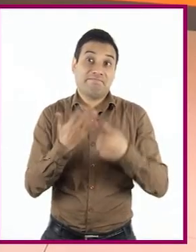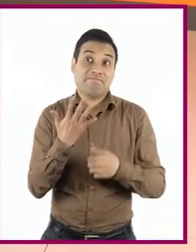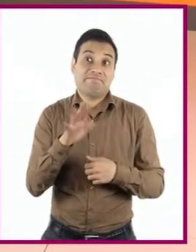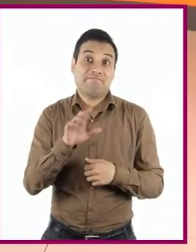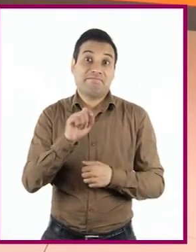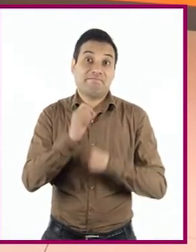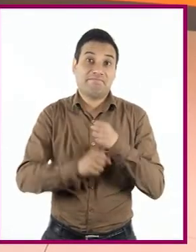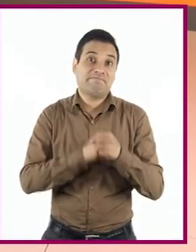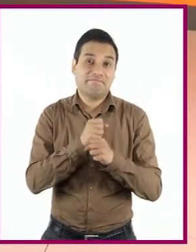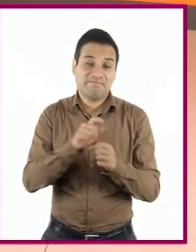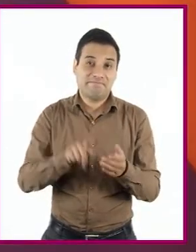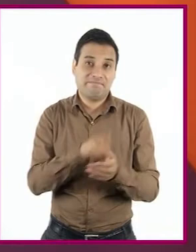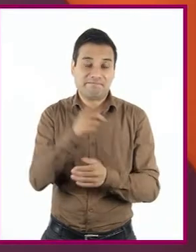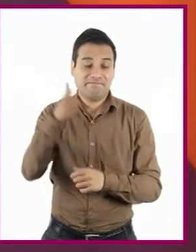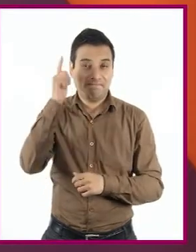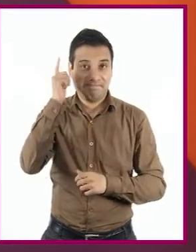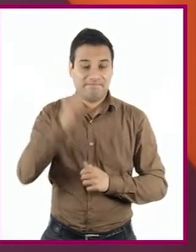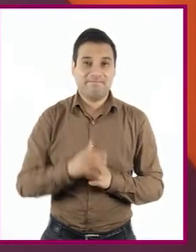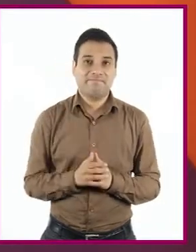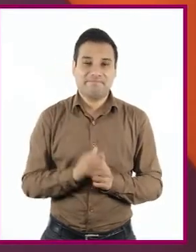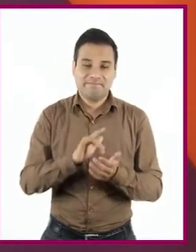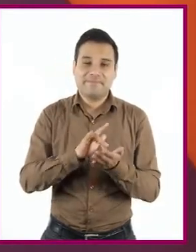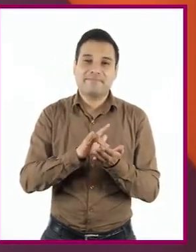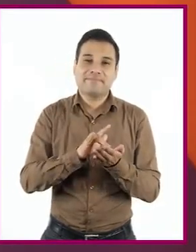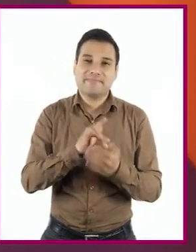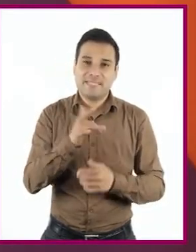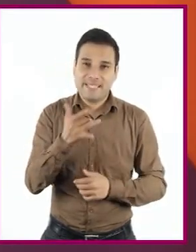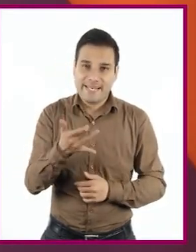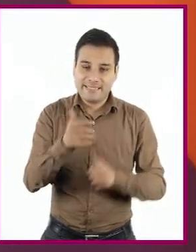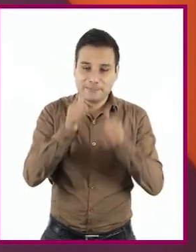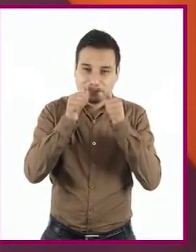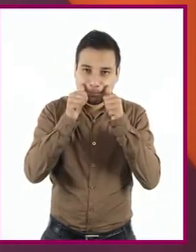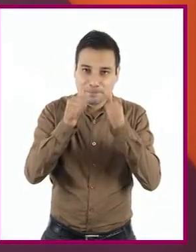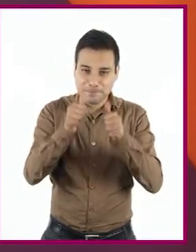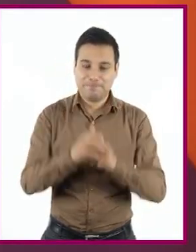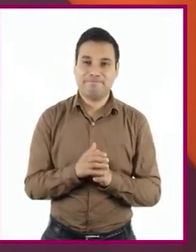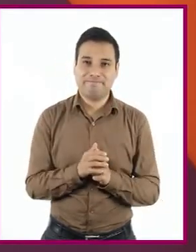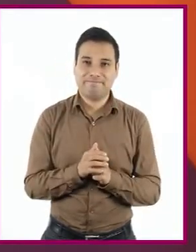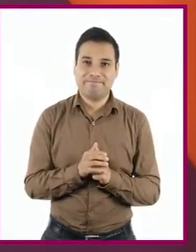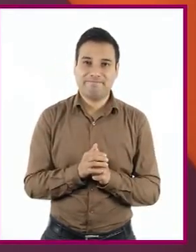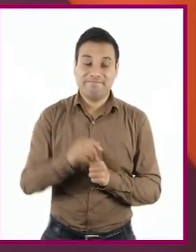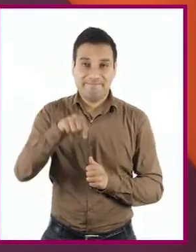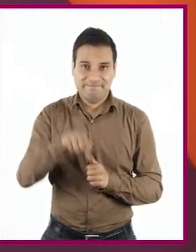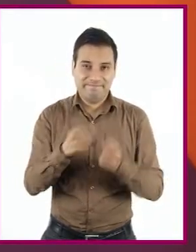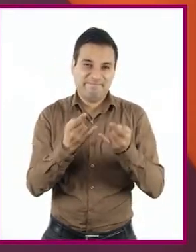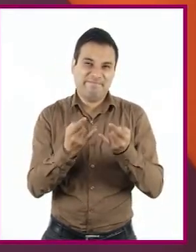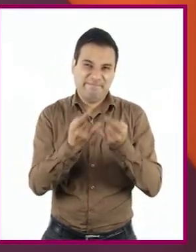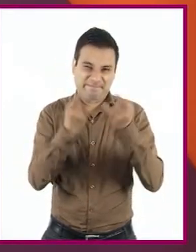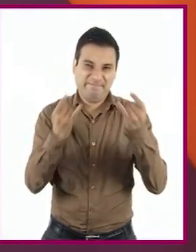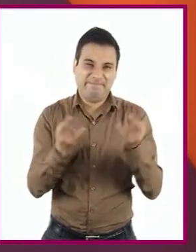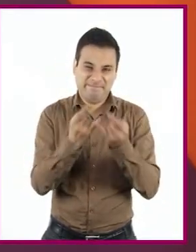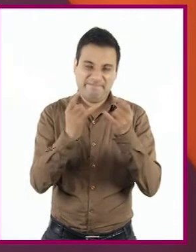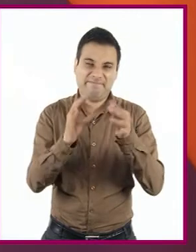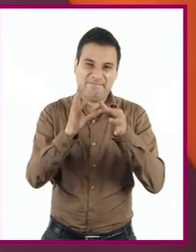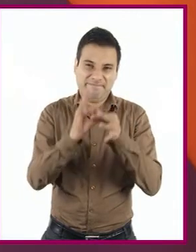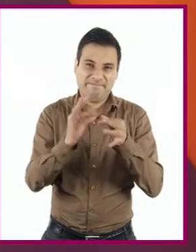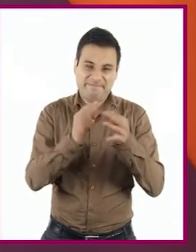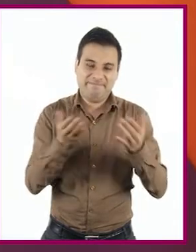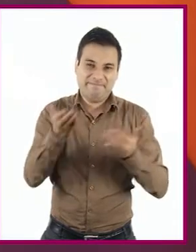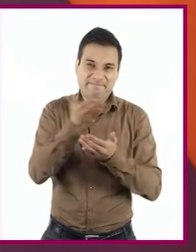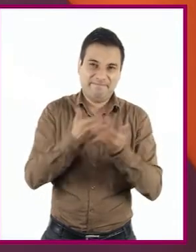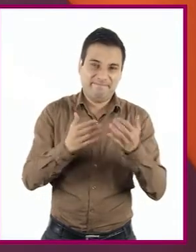20 años. Gracias por acompañarnos y junto con nosotros desarrollar nuestra sensibilidad